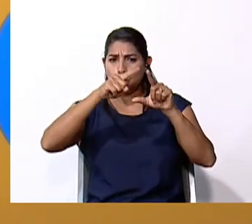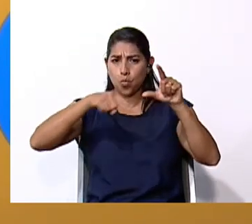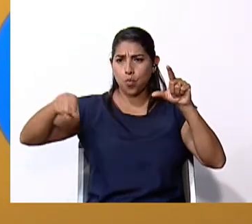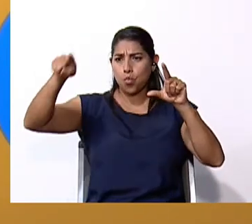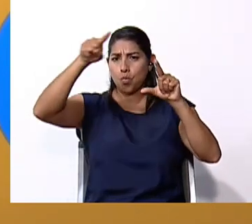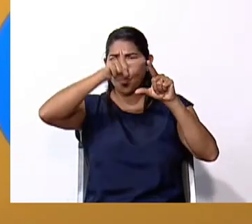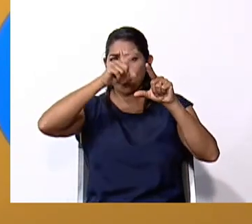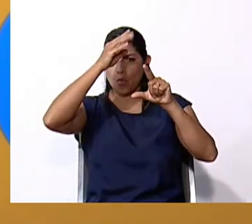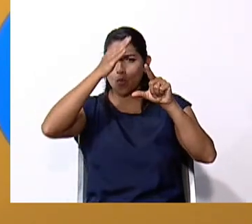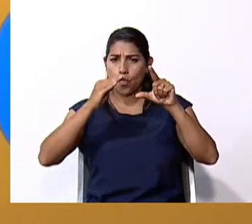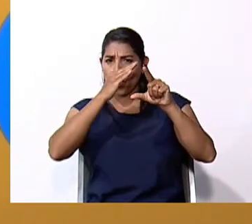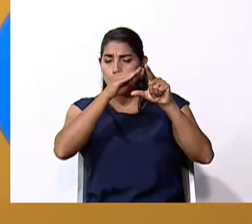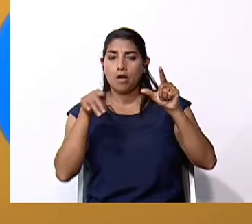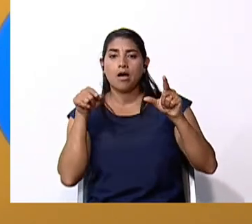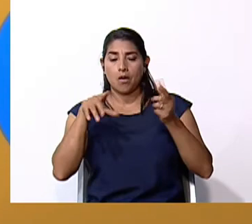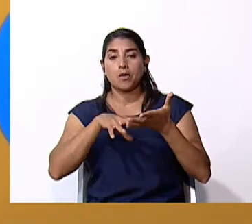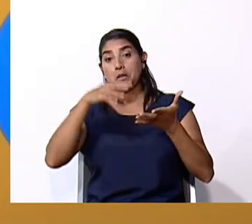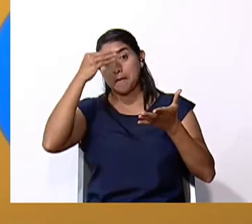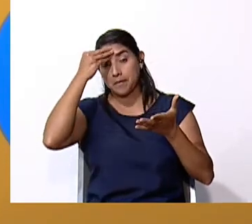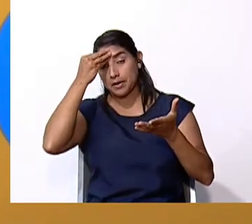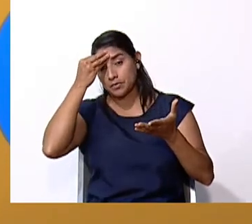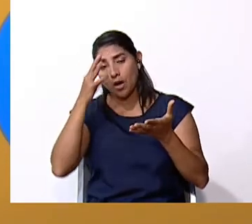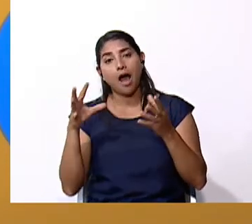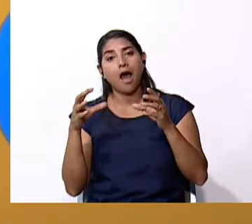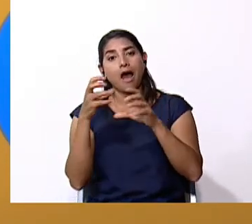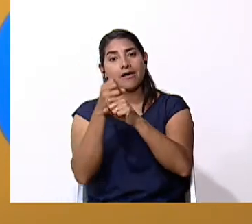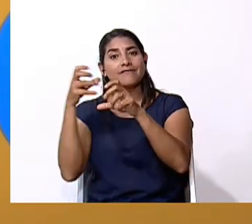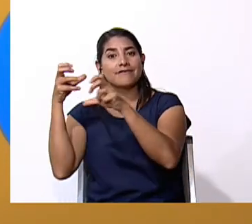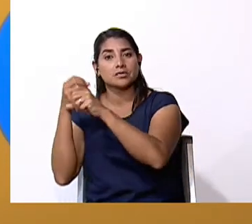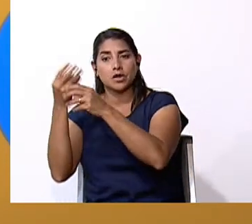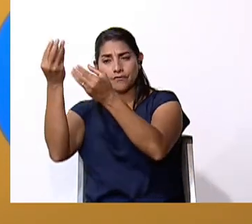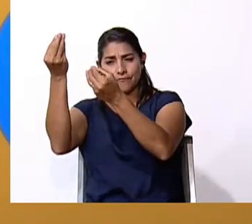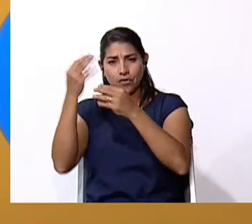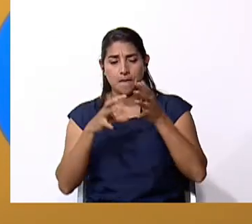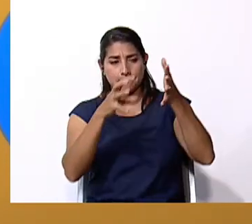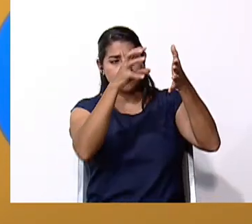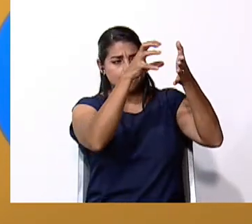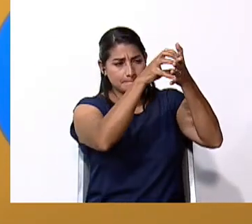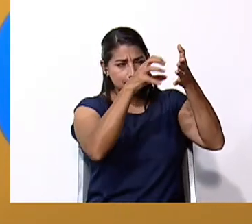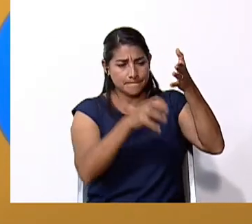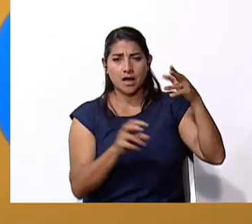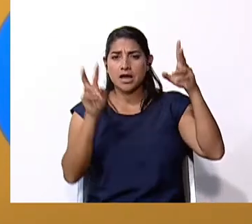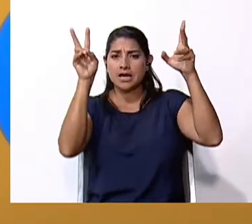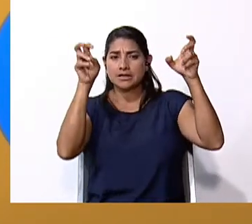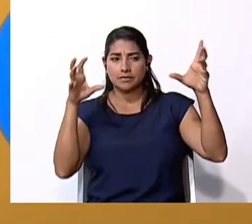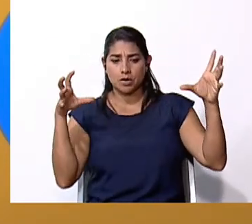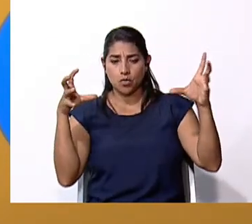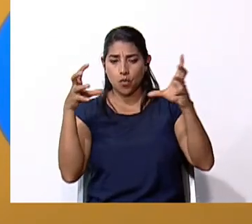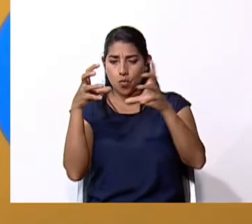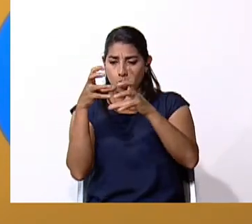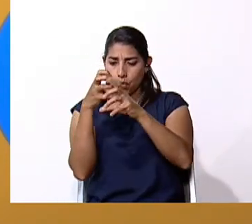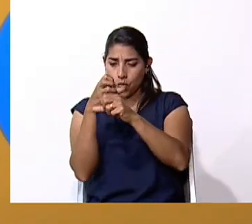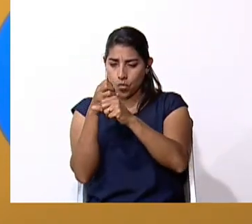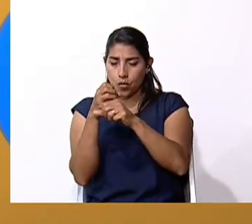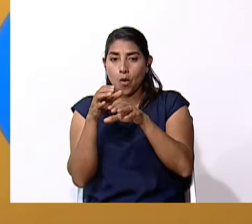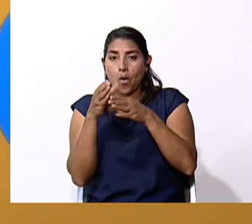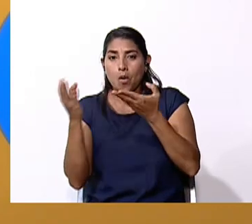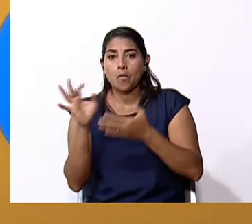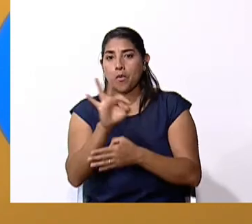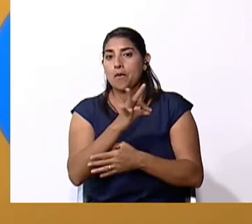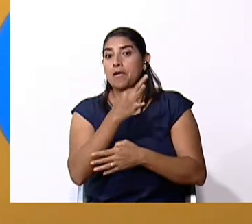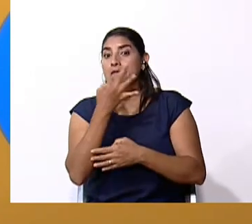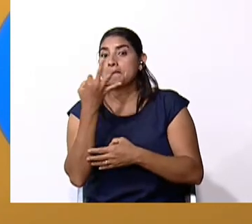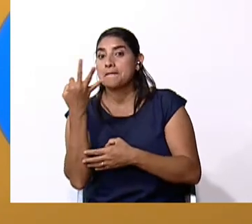hemos hecho. También aprendimos a resumir un tema y poderlo sintetizar haciendo